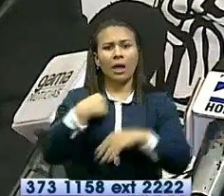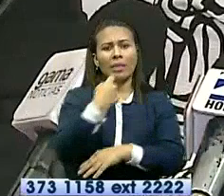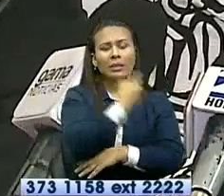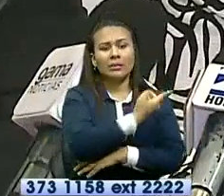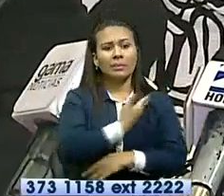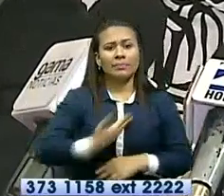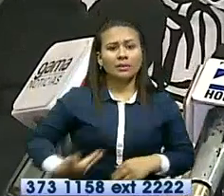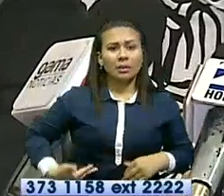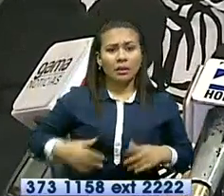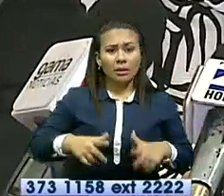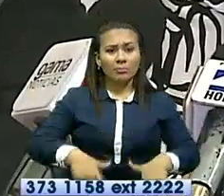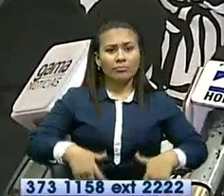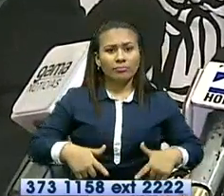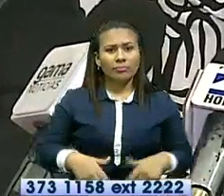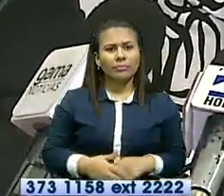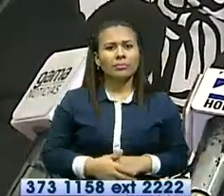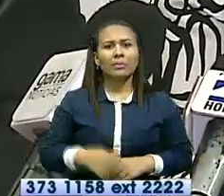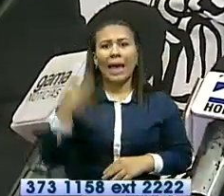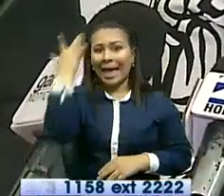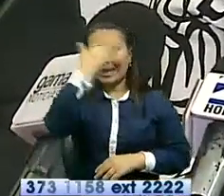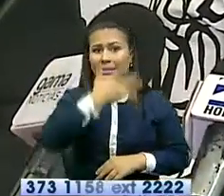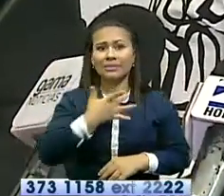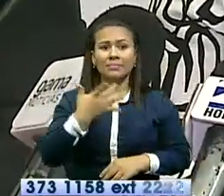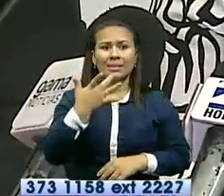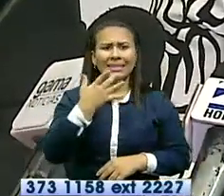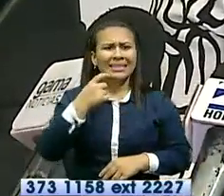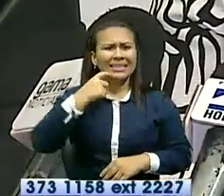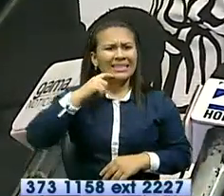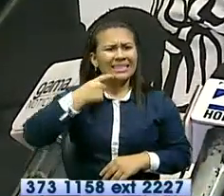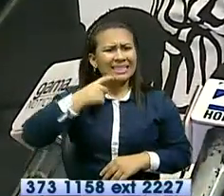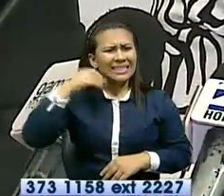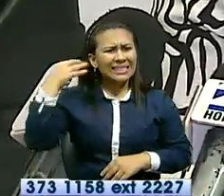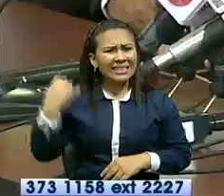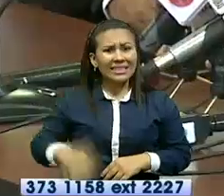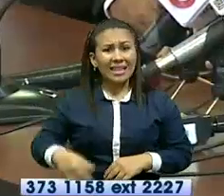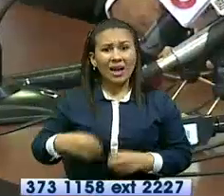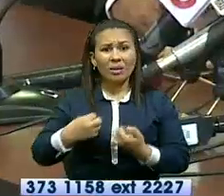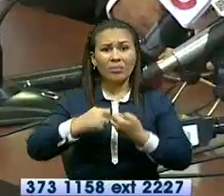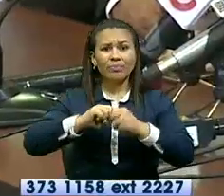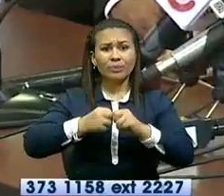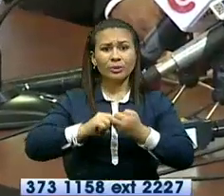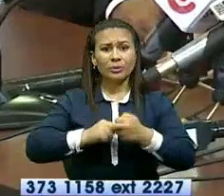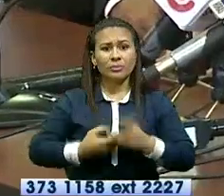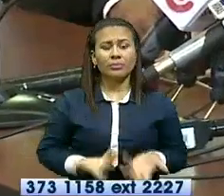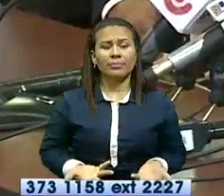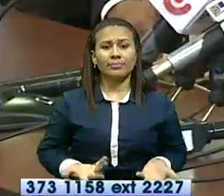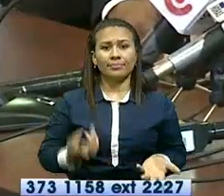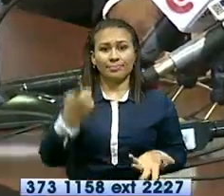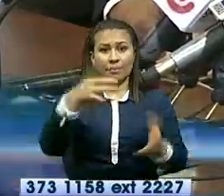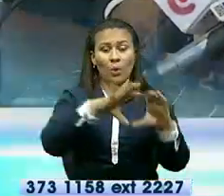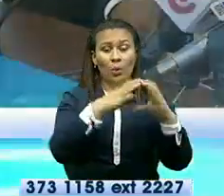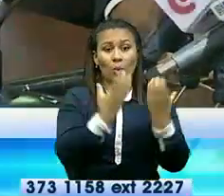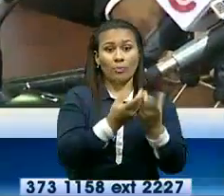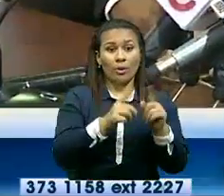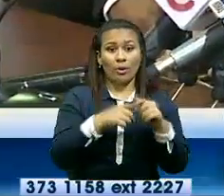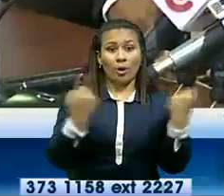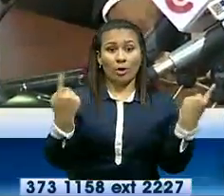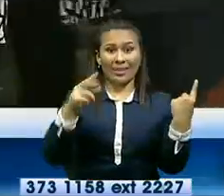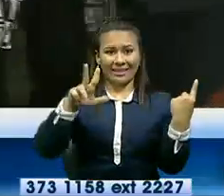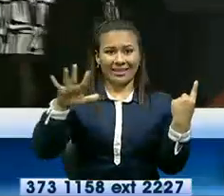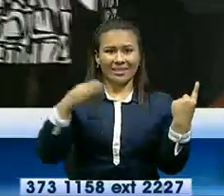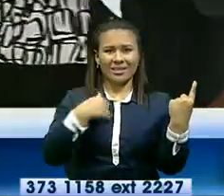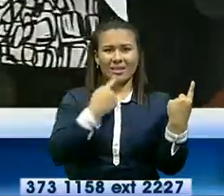de la República que Esmeraldas tiene serios problemas con la refinería. En la oposición anuncian que conjuntamente con el proceso de